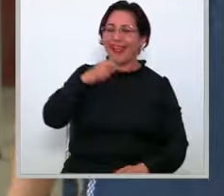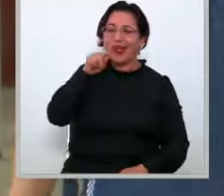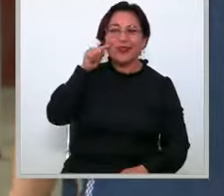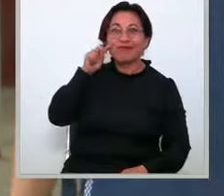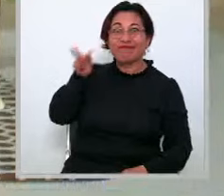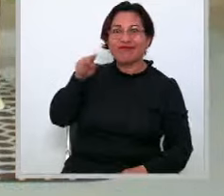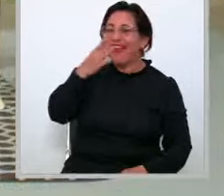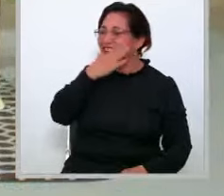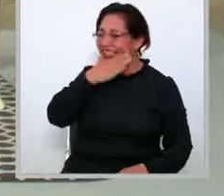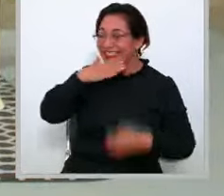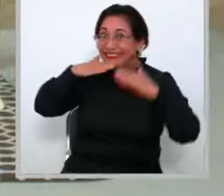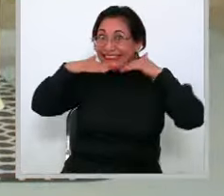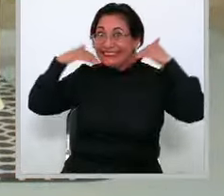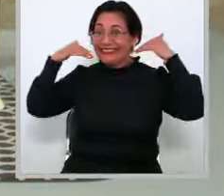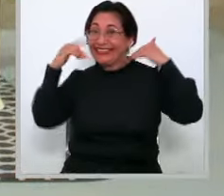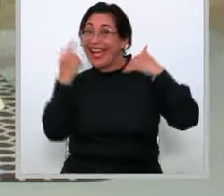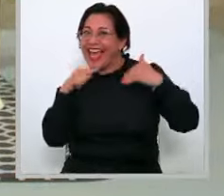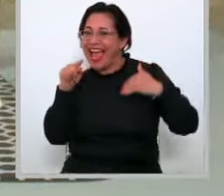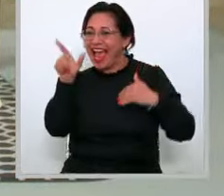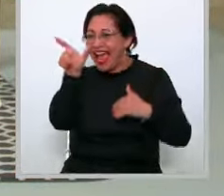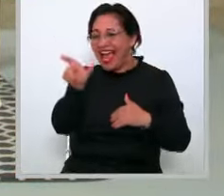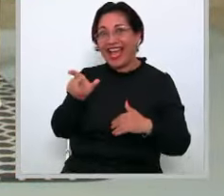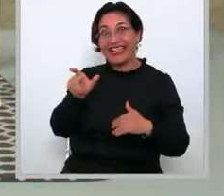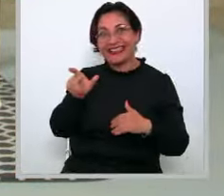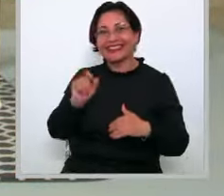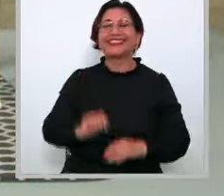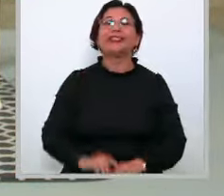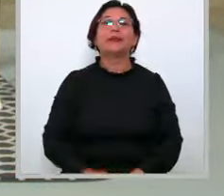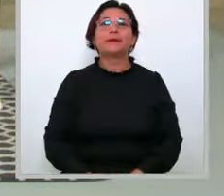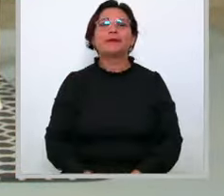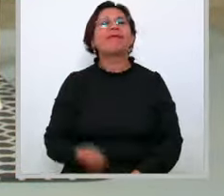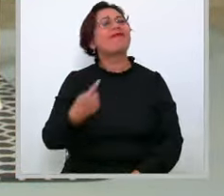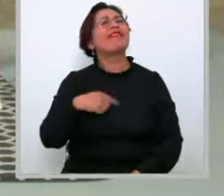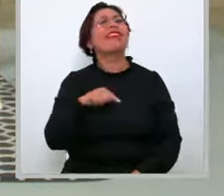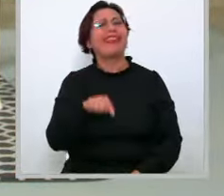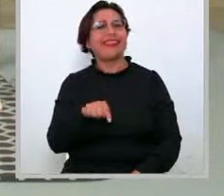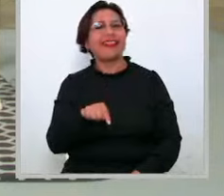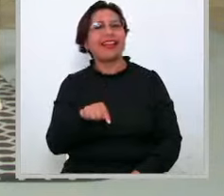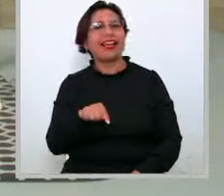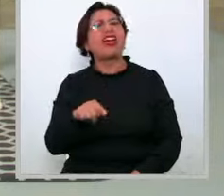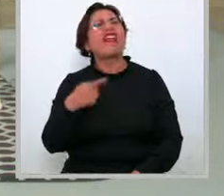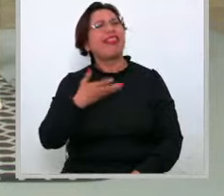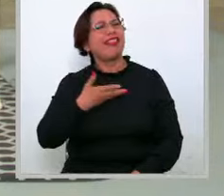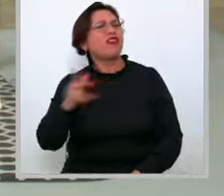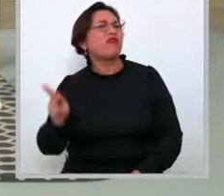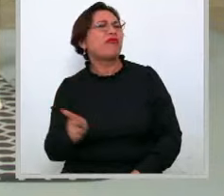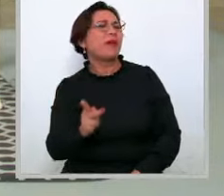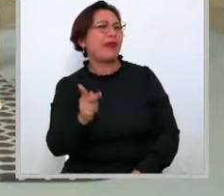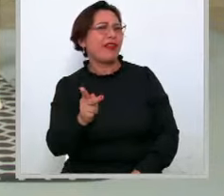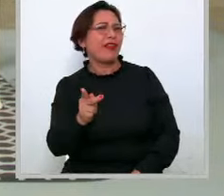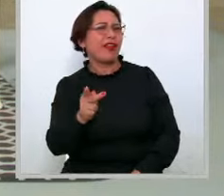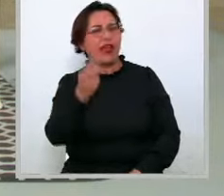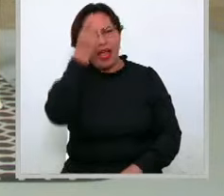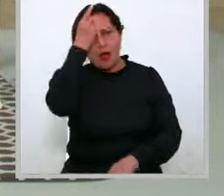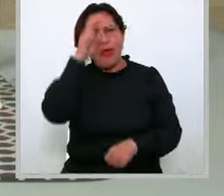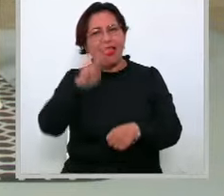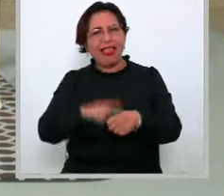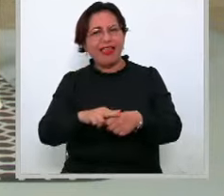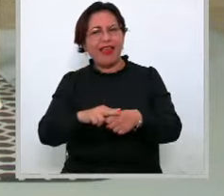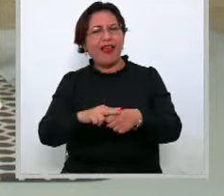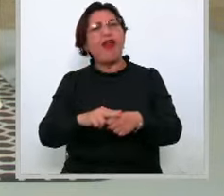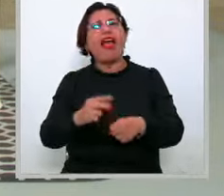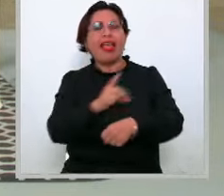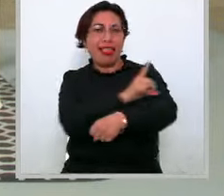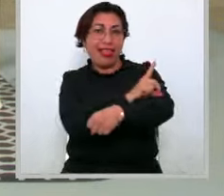caras. Sí. Oye, y obviamente también, Sofi, nosotros tenemos aquí una pregunta para la directora de las delegaciones